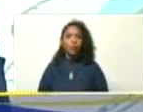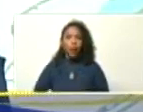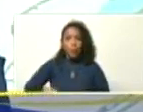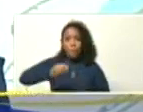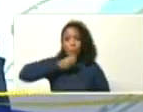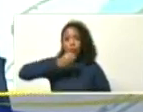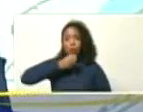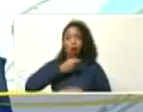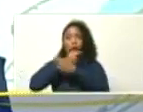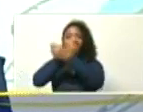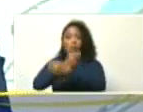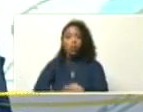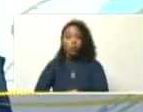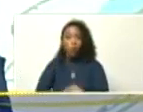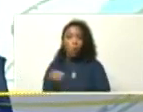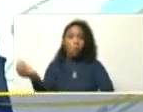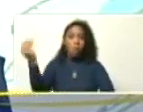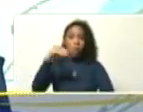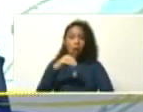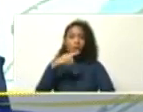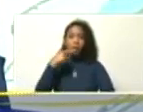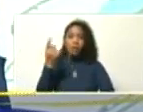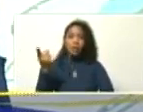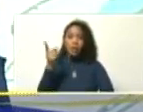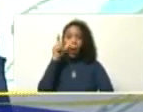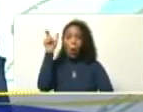Periodista graduado, además, dice Ernesto.